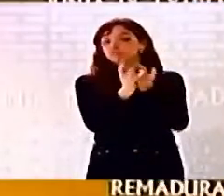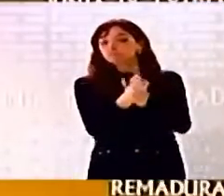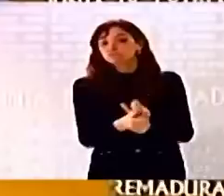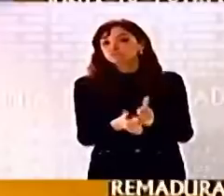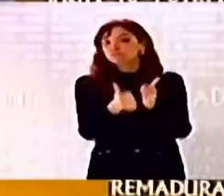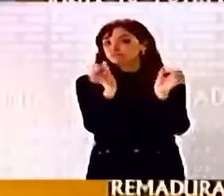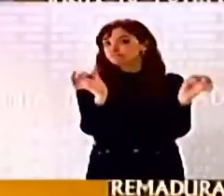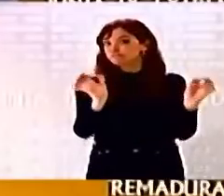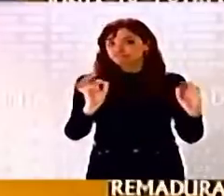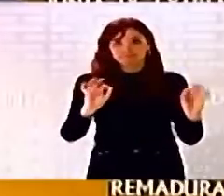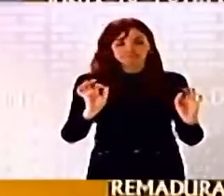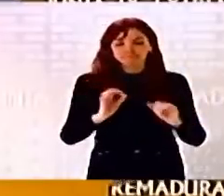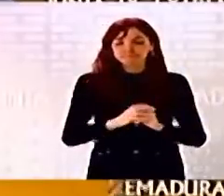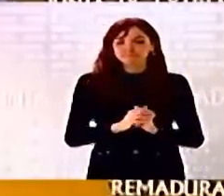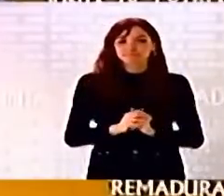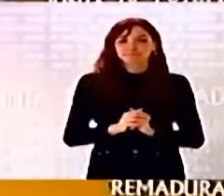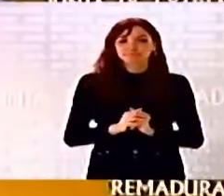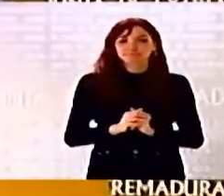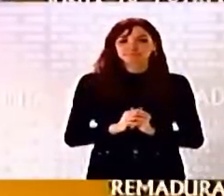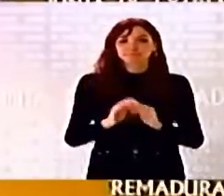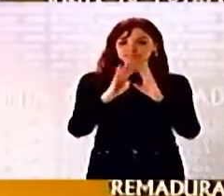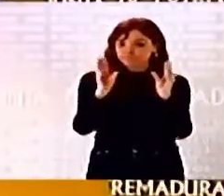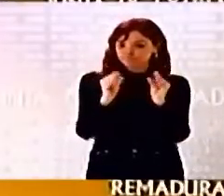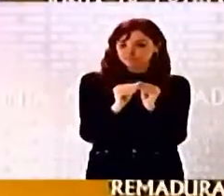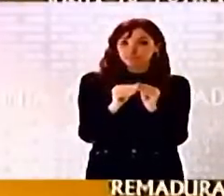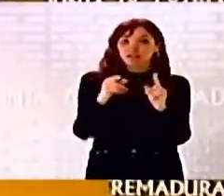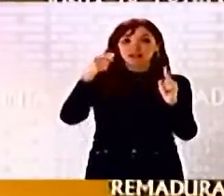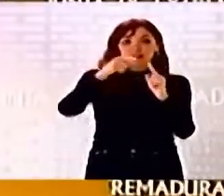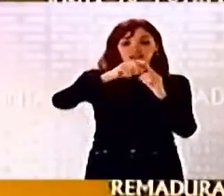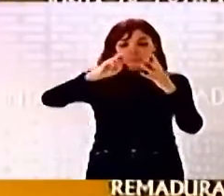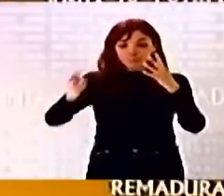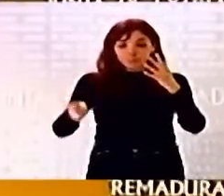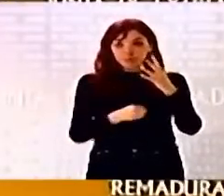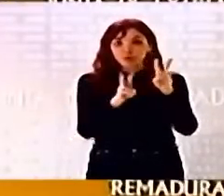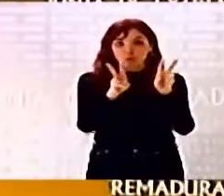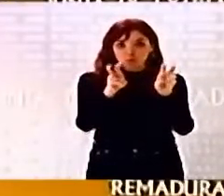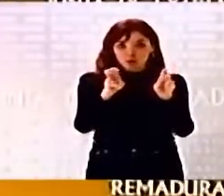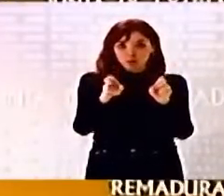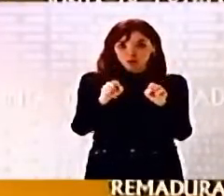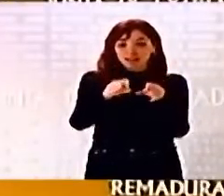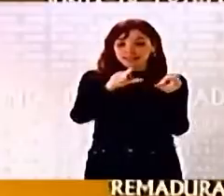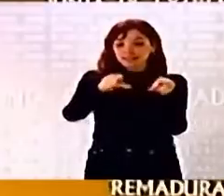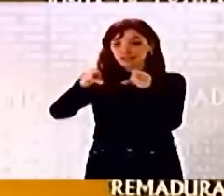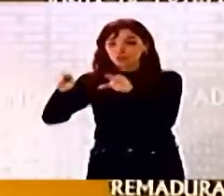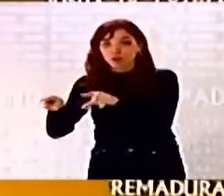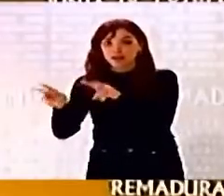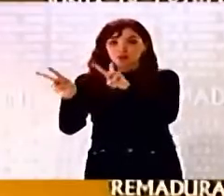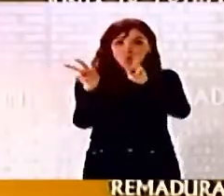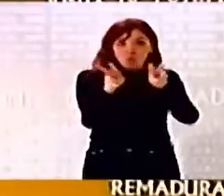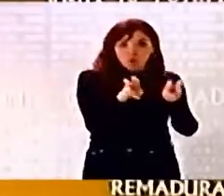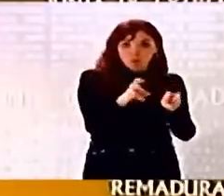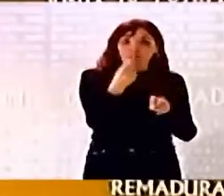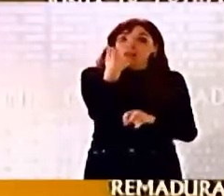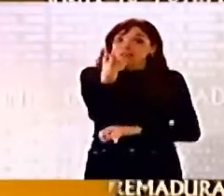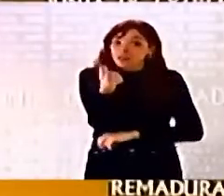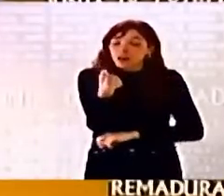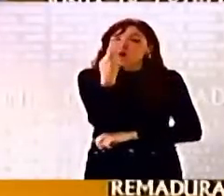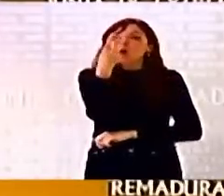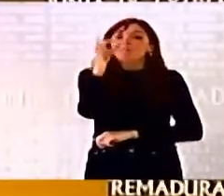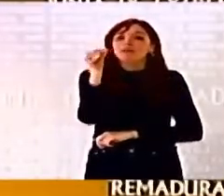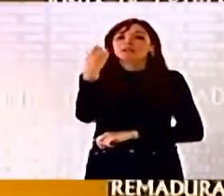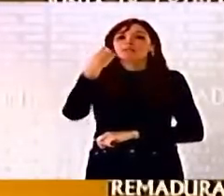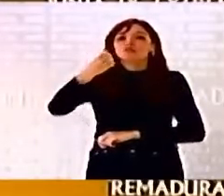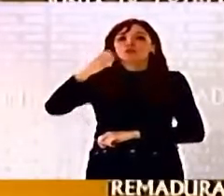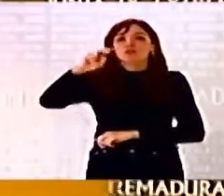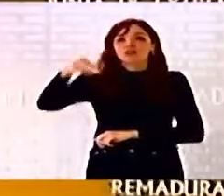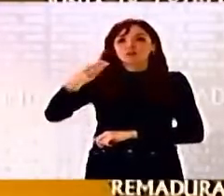al decreto. Inclusión de nuevos epígrafes y, por tanto, de nuevas actividades económicas y el incremento en 20 millones de euros